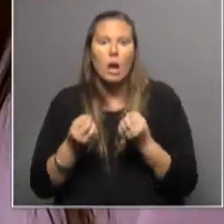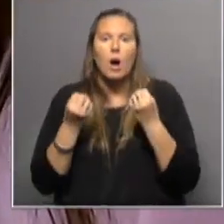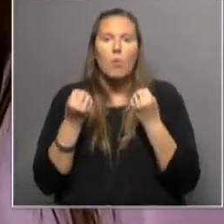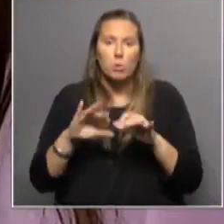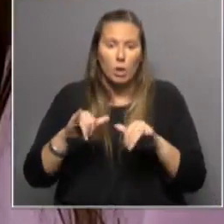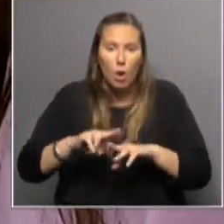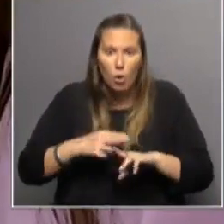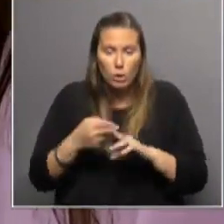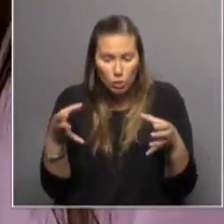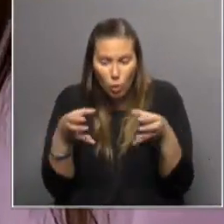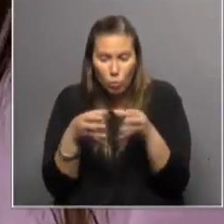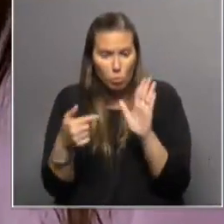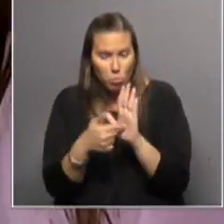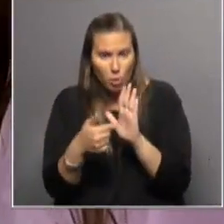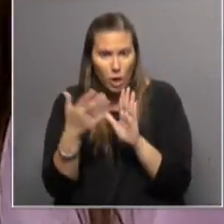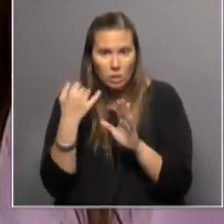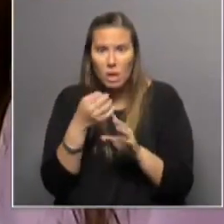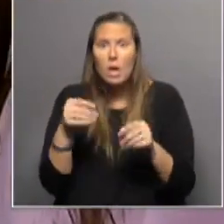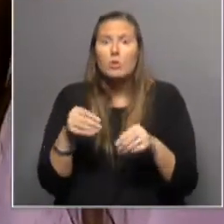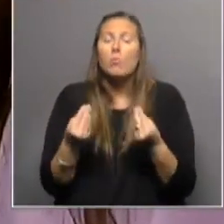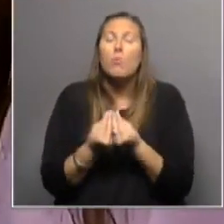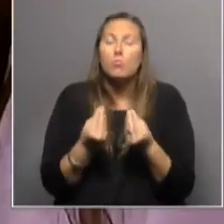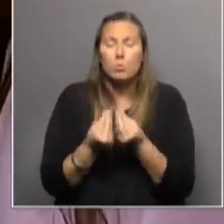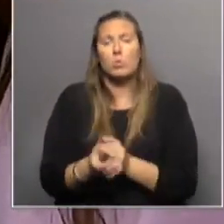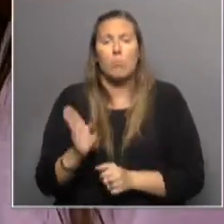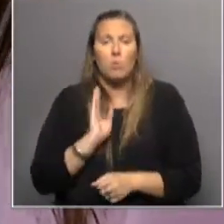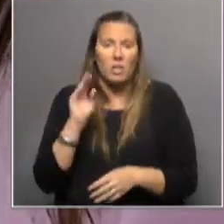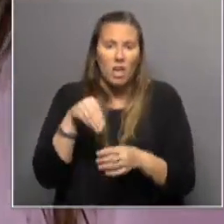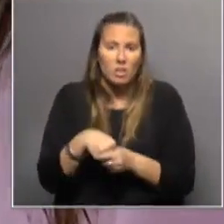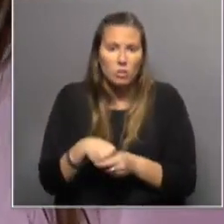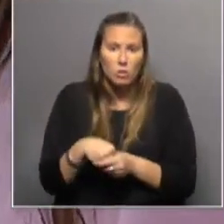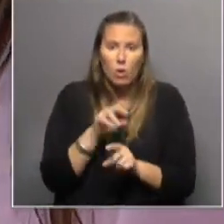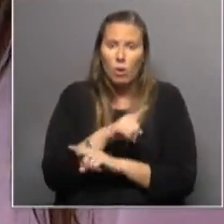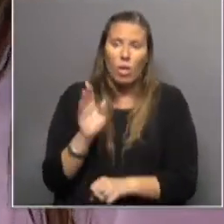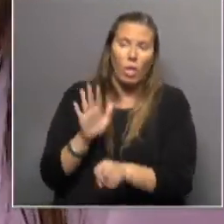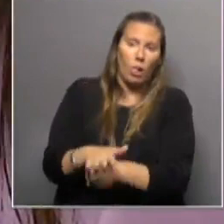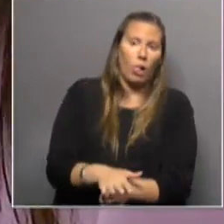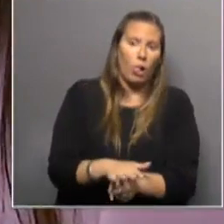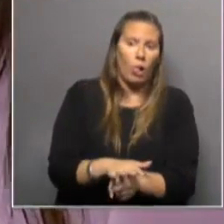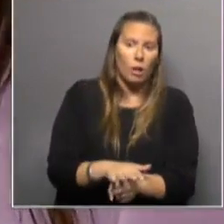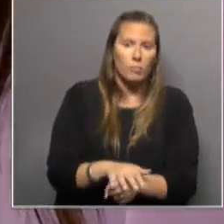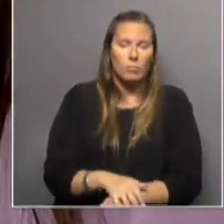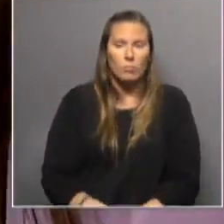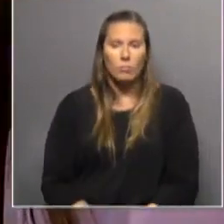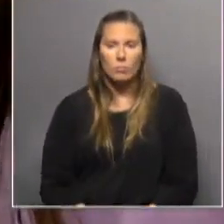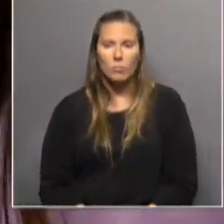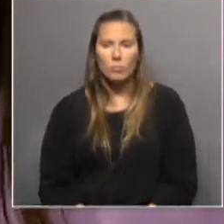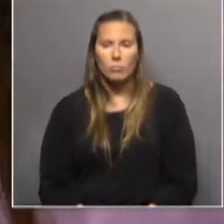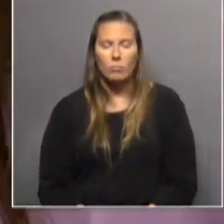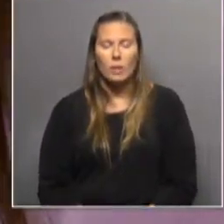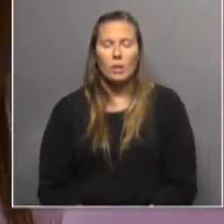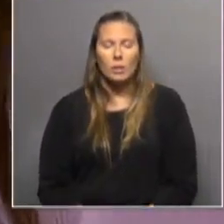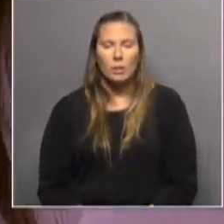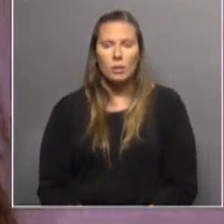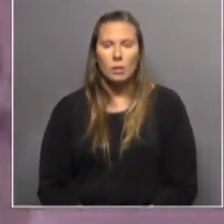ya les digo, todos estos colectivos que somos miles y miles de mujeres totalmente invisibilizadas. Karina,